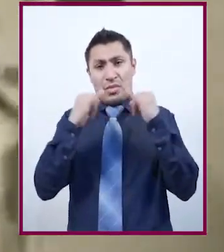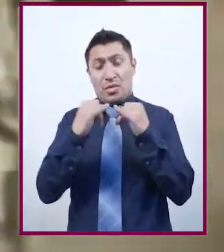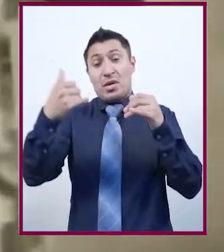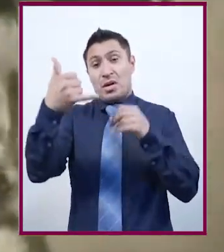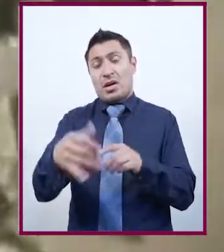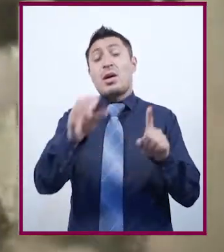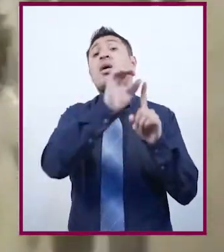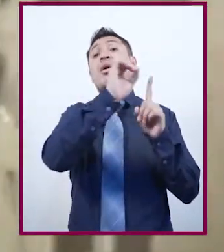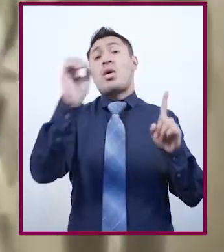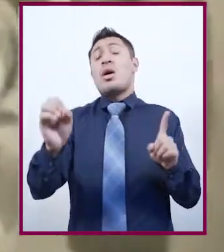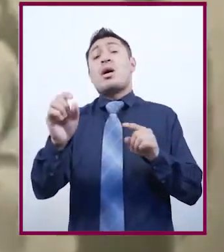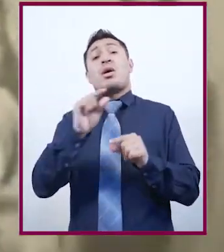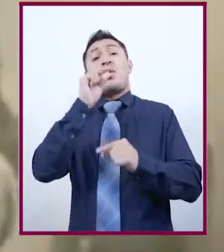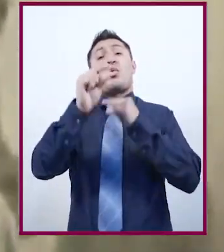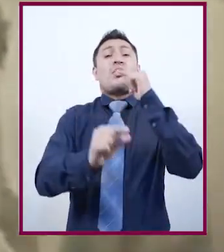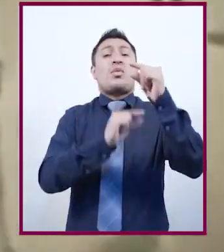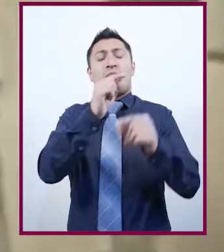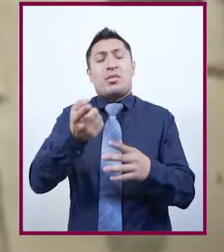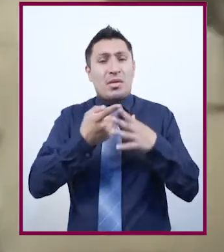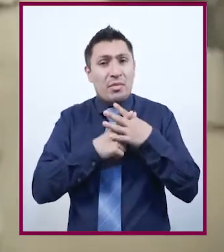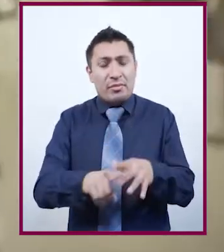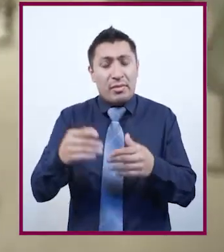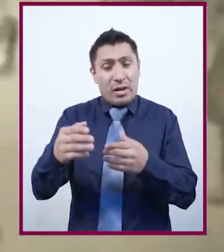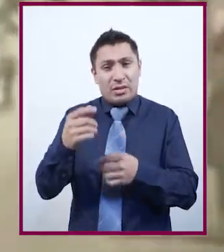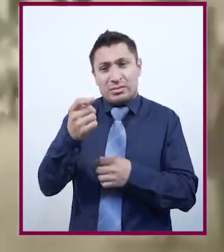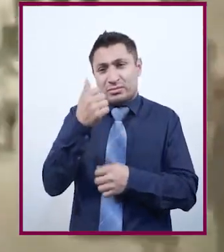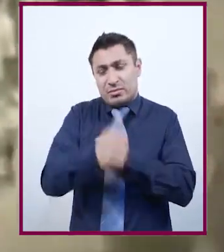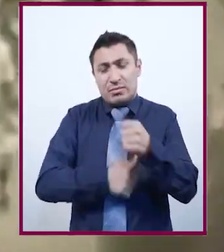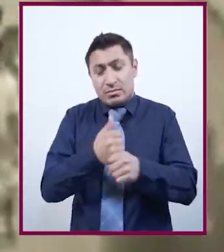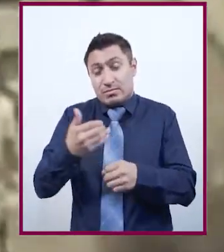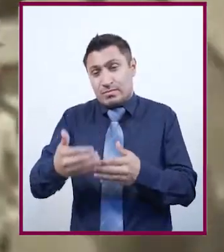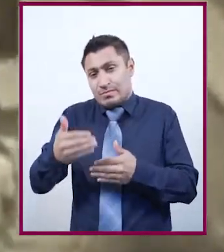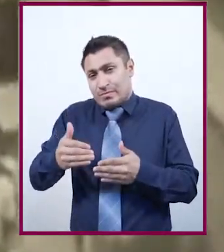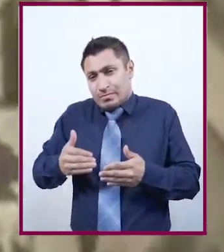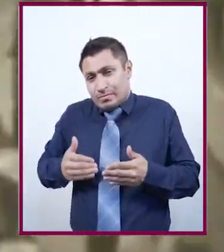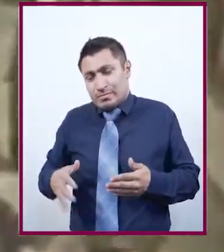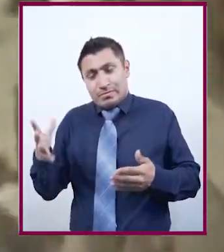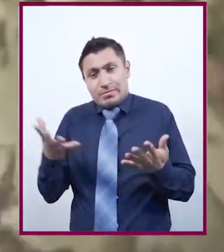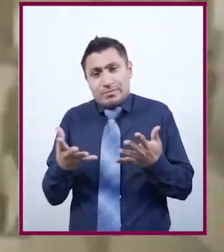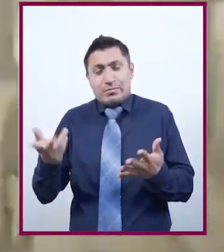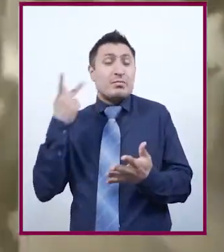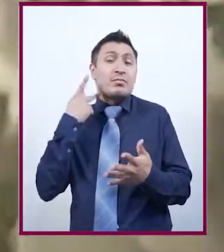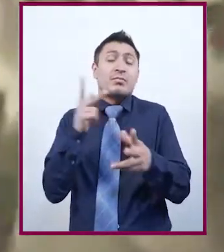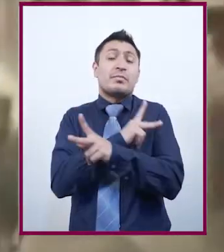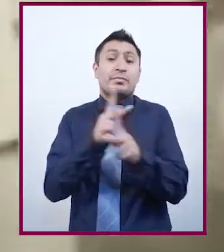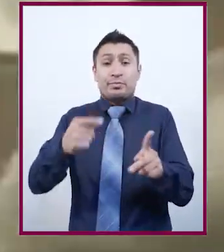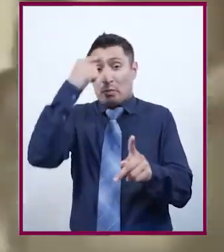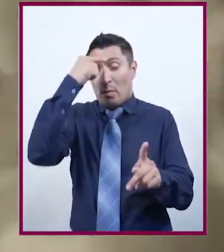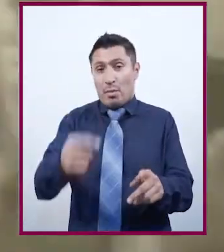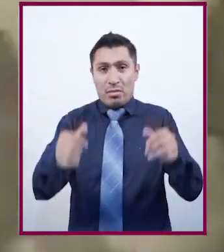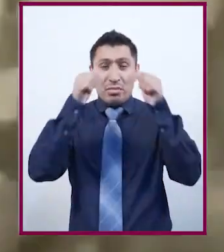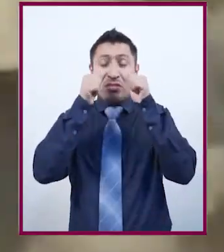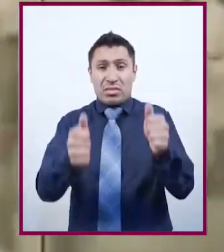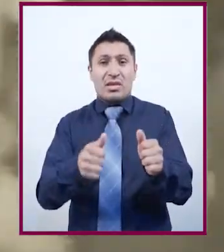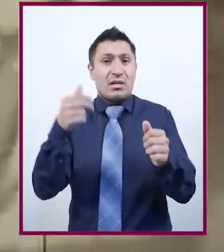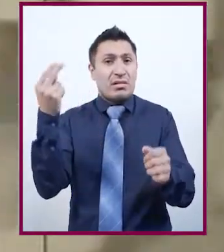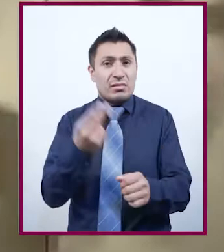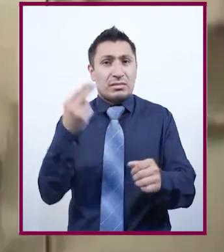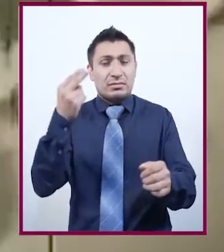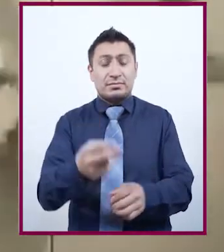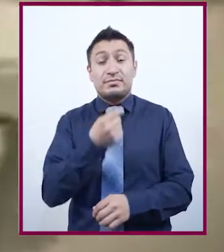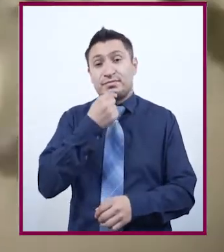instituciones y organizaciones que nacieron en los años previos, donde se generaron políticas públicas para atender